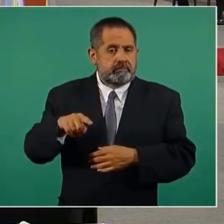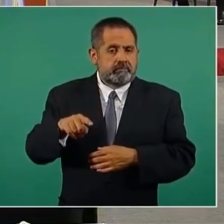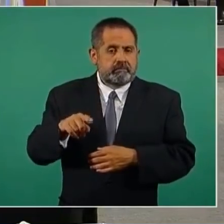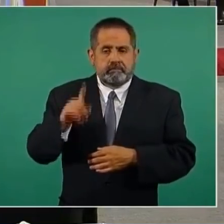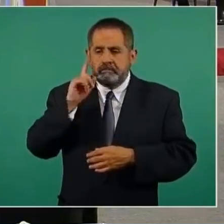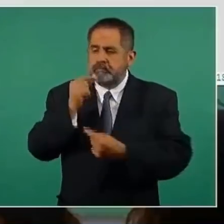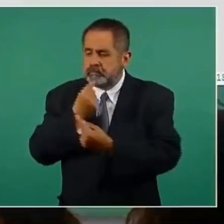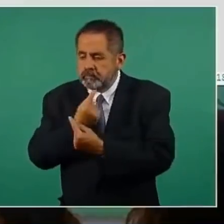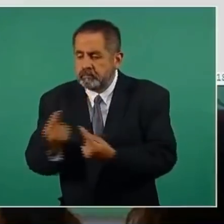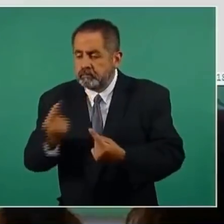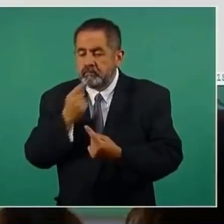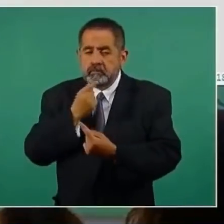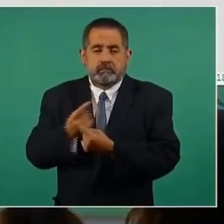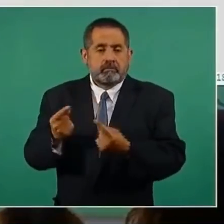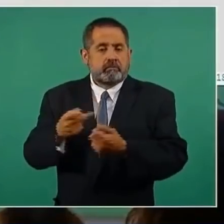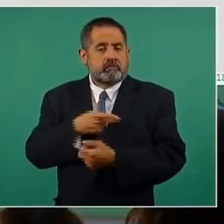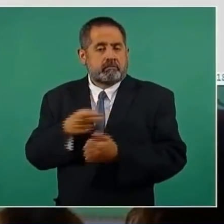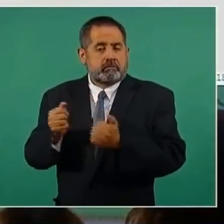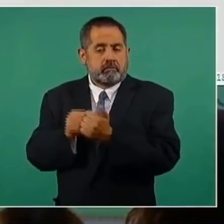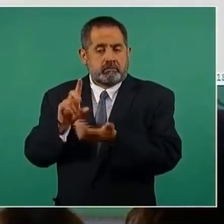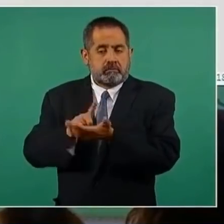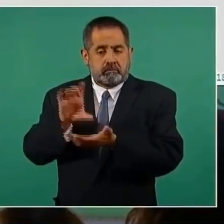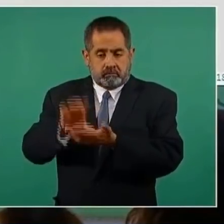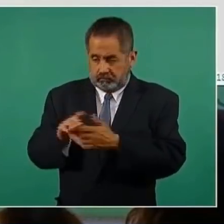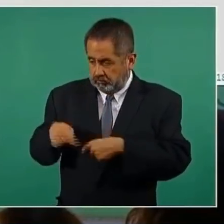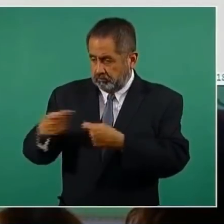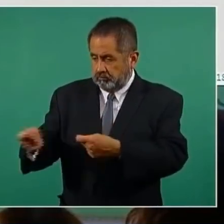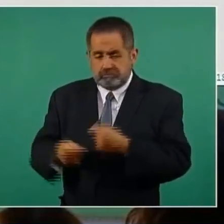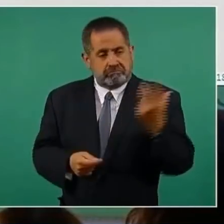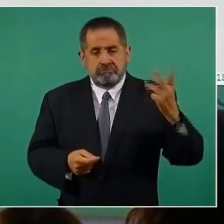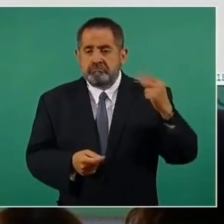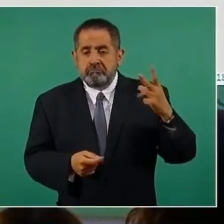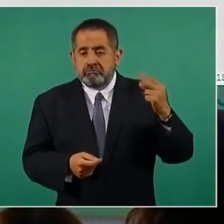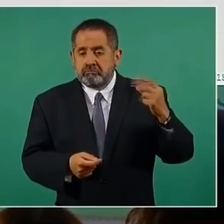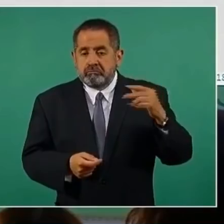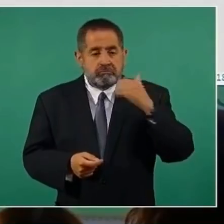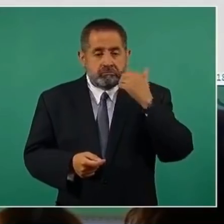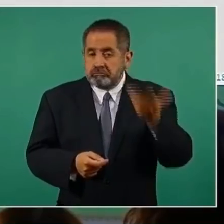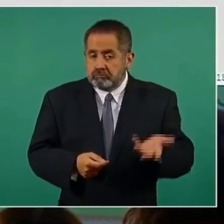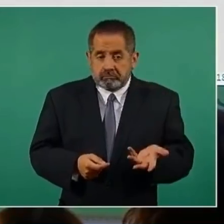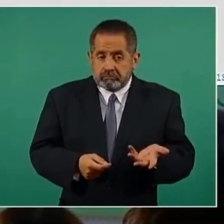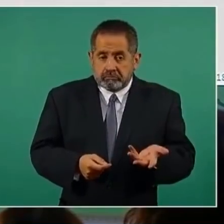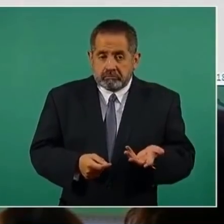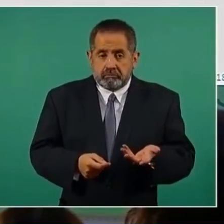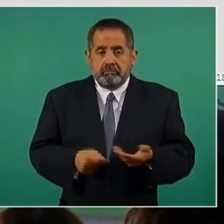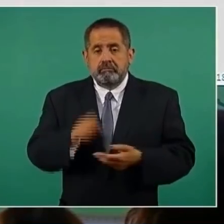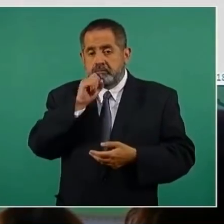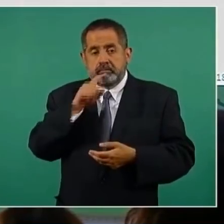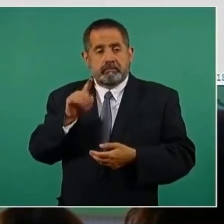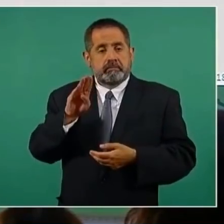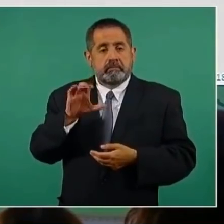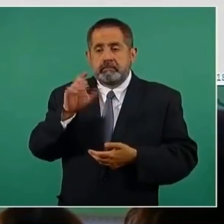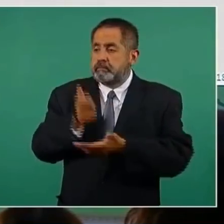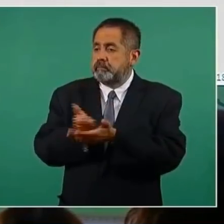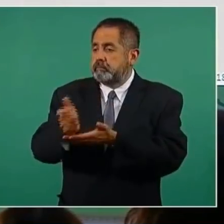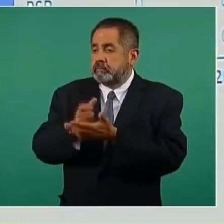a niñas y niños pobres con discapacidad, votaron en contra de las becas